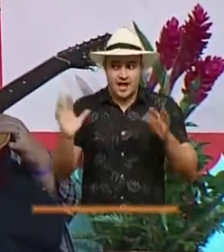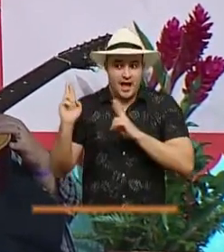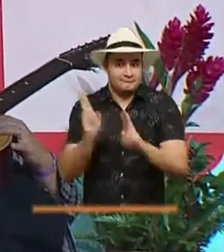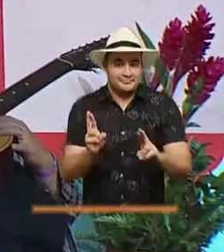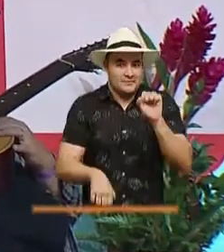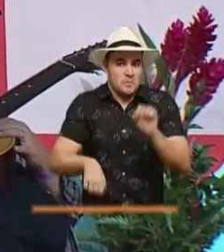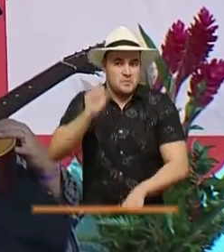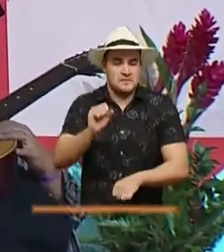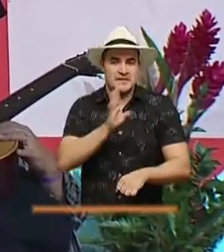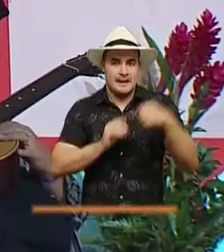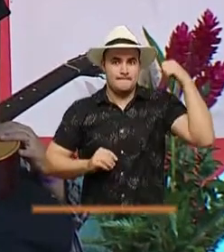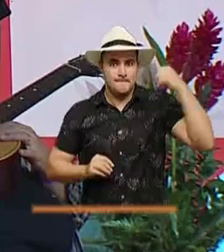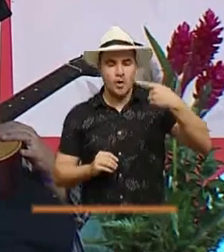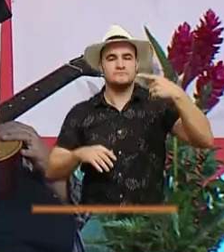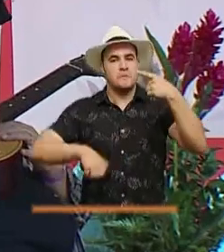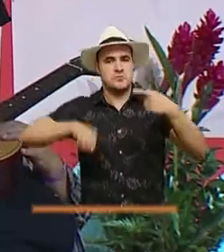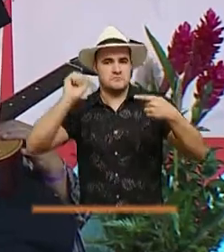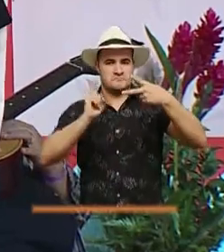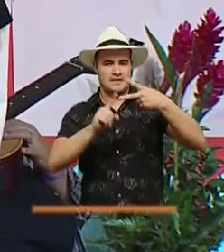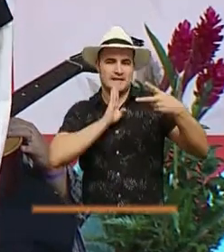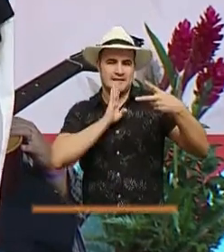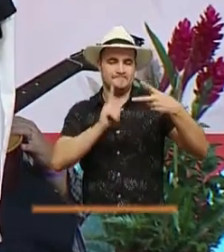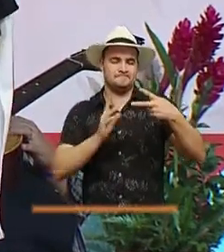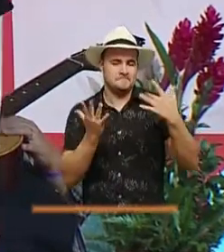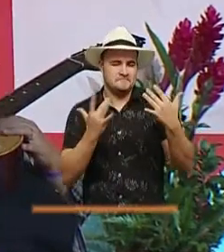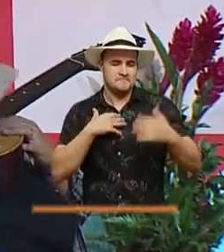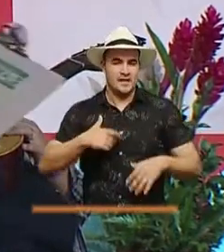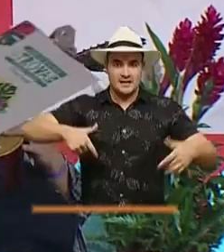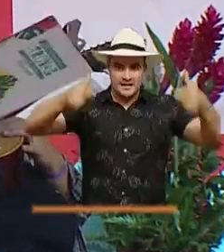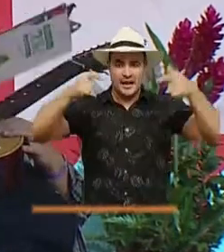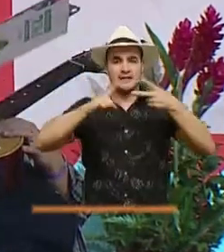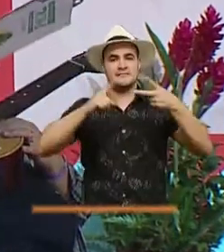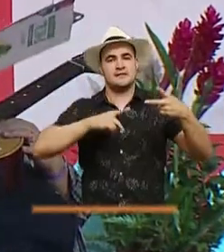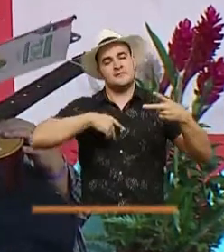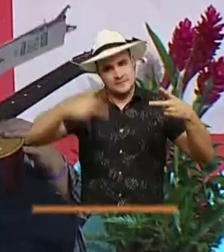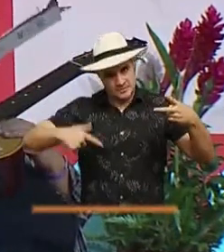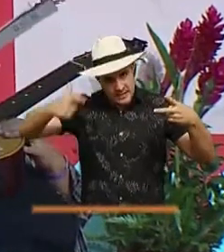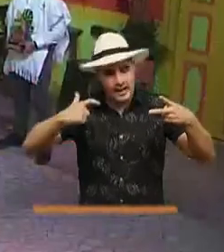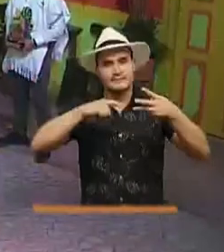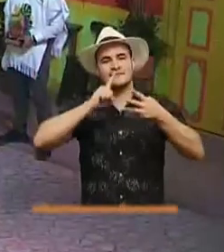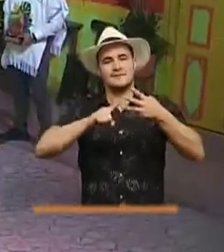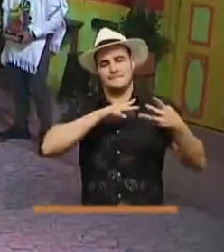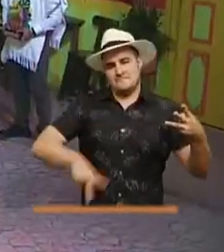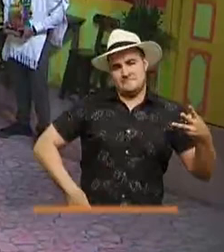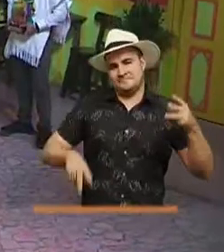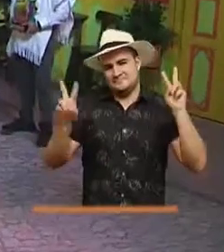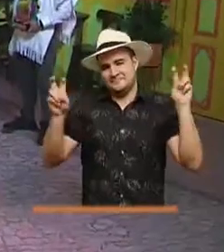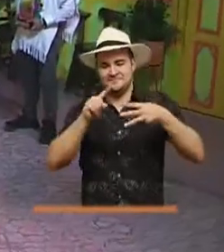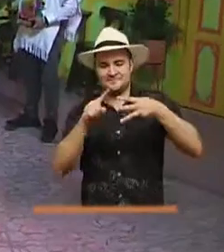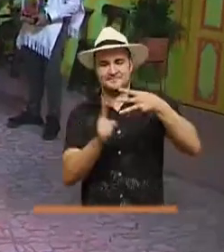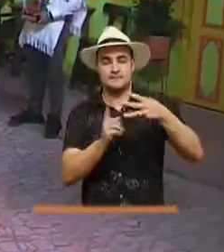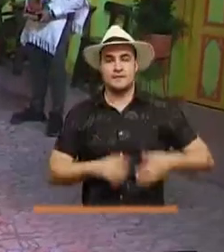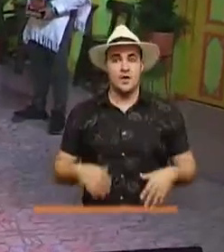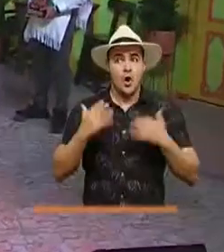quien ha ocupado el segundo puesto, que corresponde al Virrey y el Príncipe. Claro que sí, nos acompañan esta noche entonces el secretario de